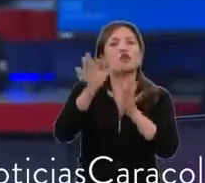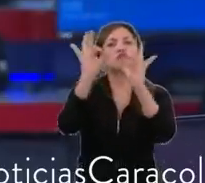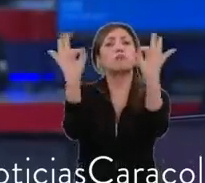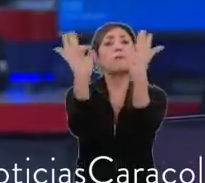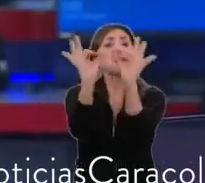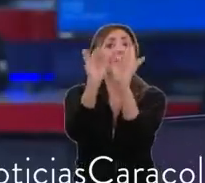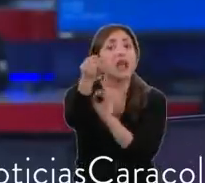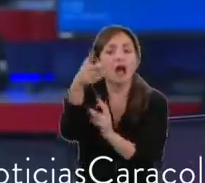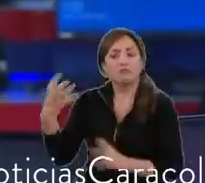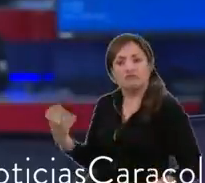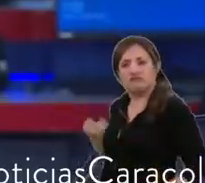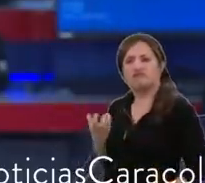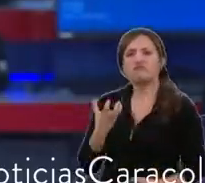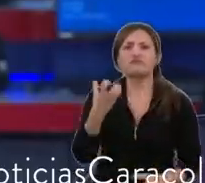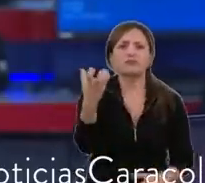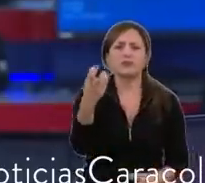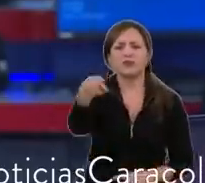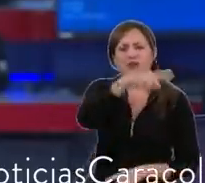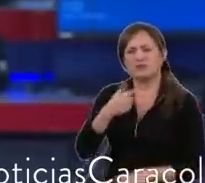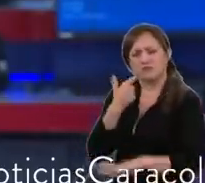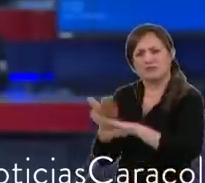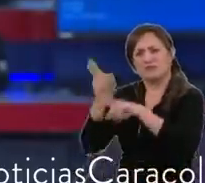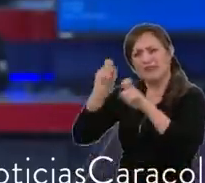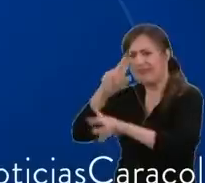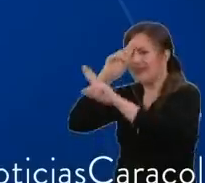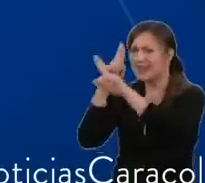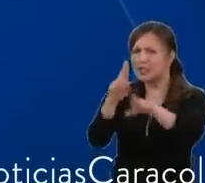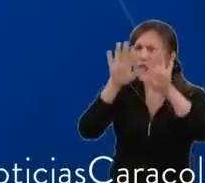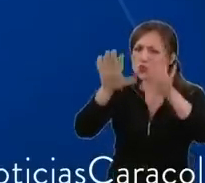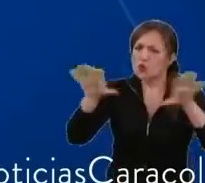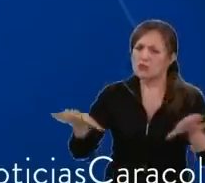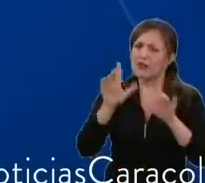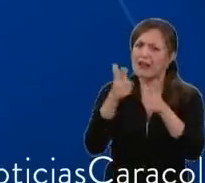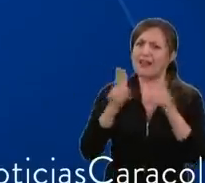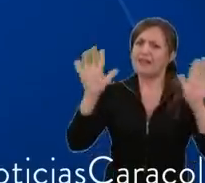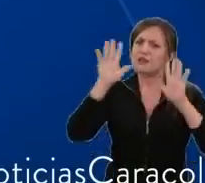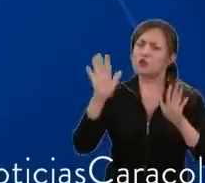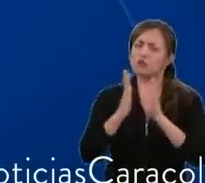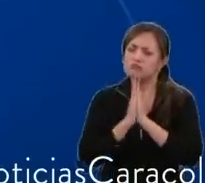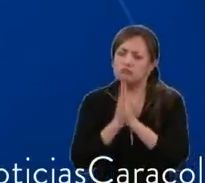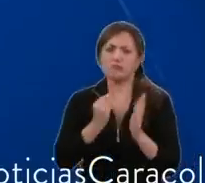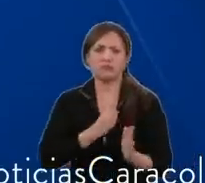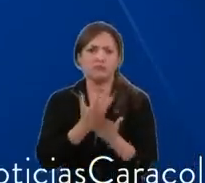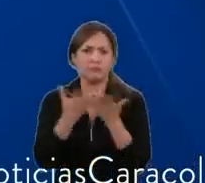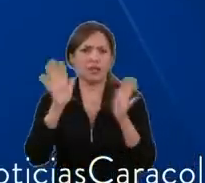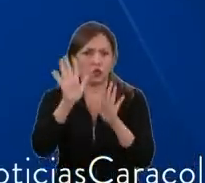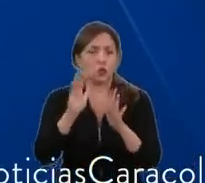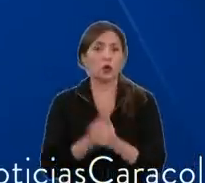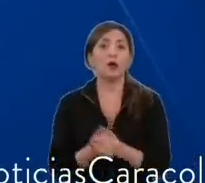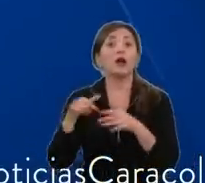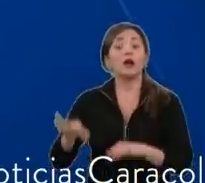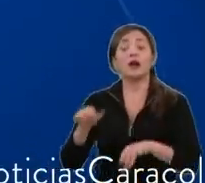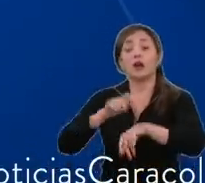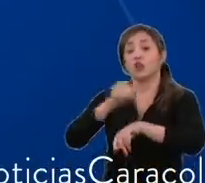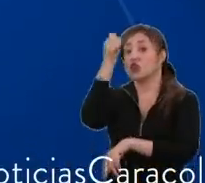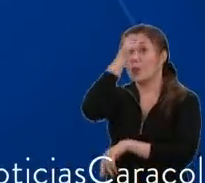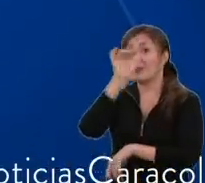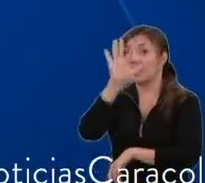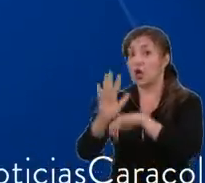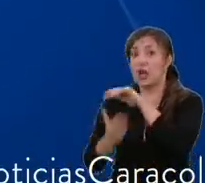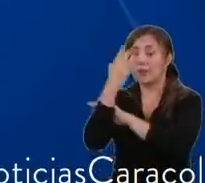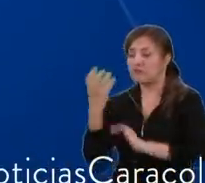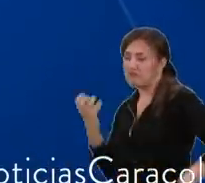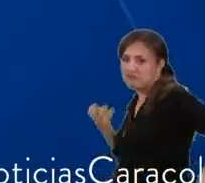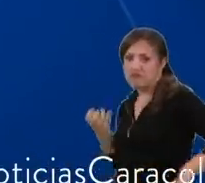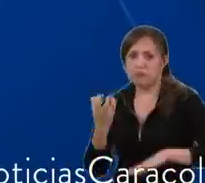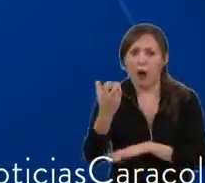pronunciaran pidiendo respeto por la libertad de culto. Era las 10 de la mañana del domingo cuando un grupo de 5 encapuchados interrumpió la